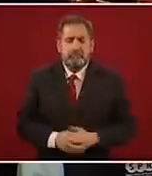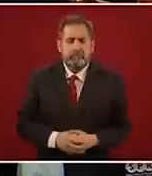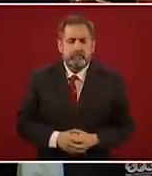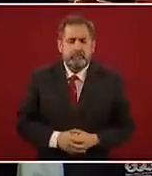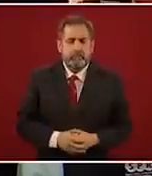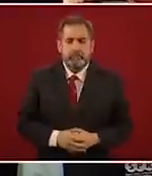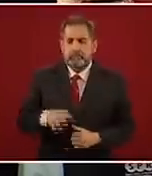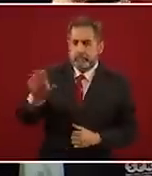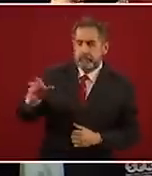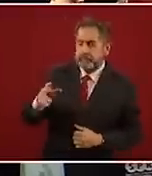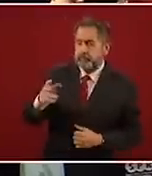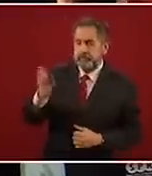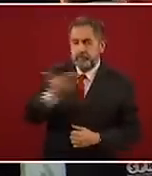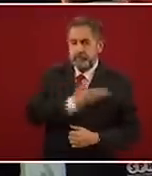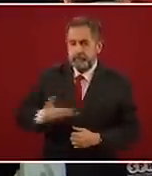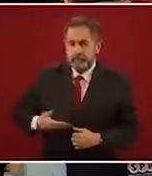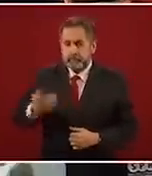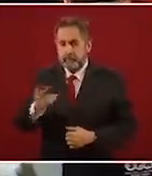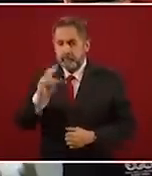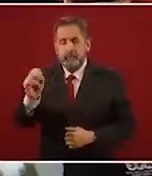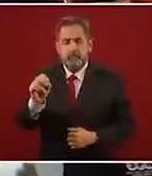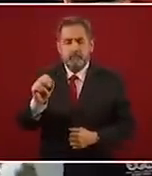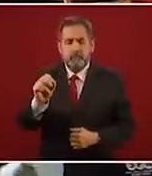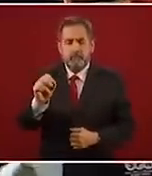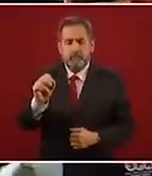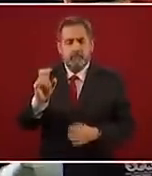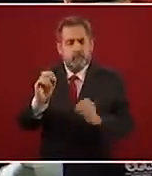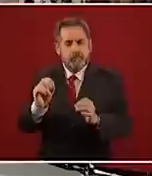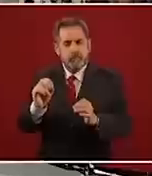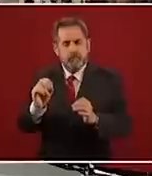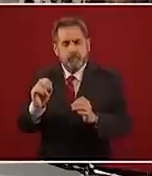pregunta general, presidente, ¿se la puedo hacer? ¿Se la puedo formular?